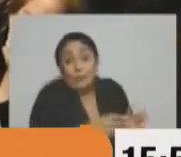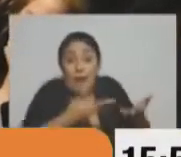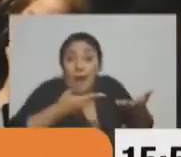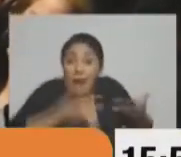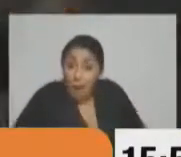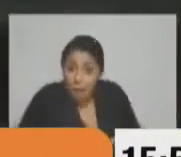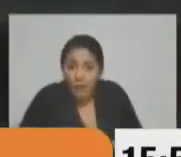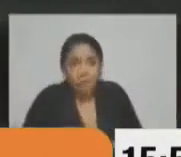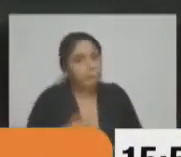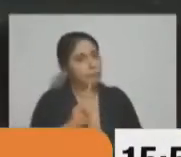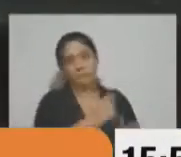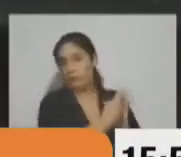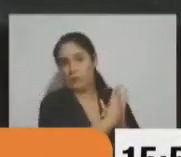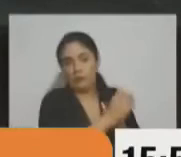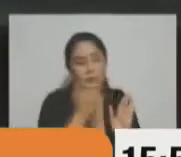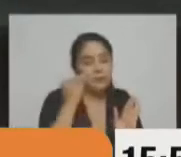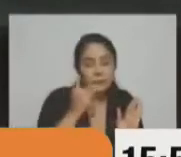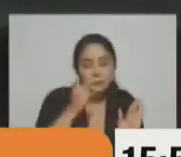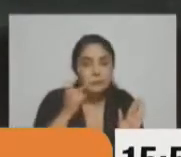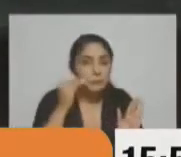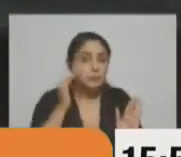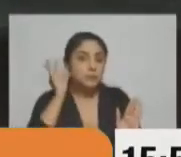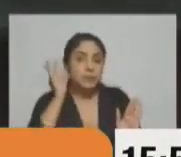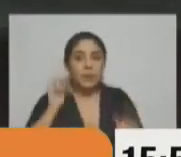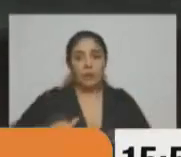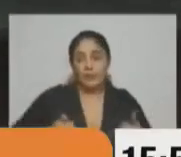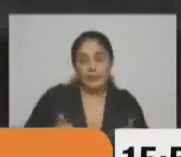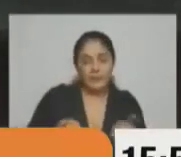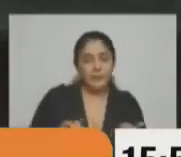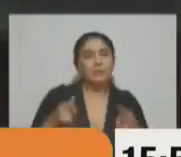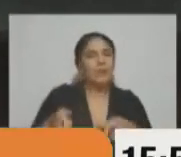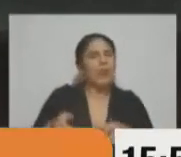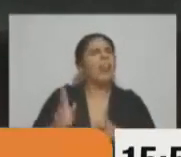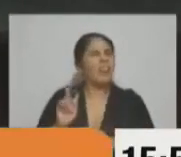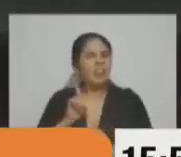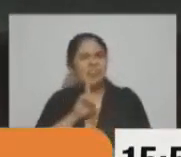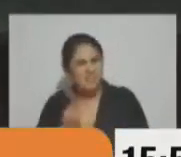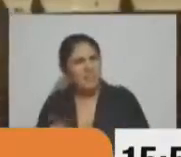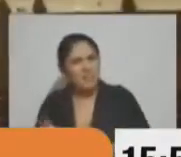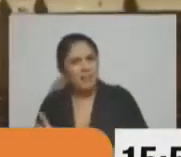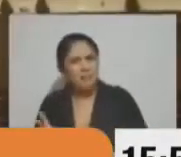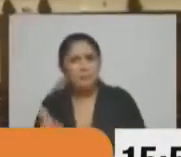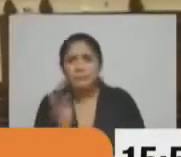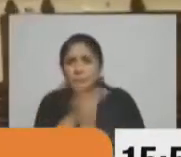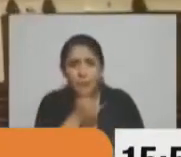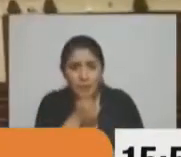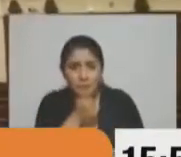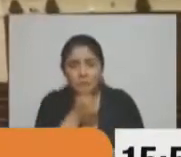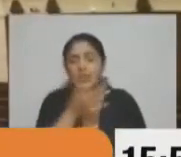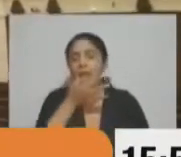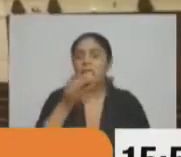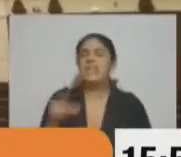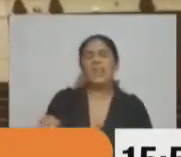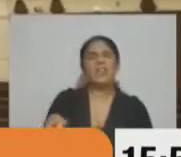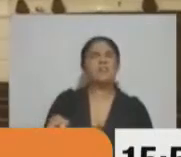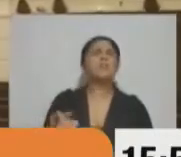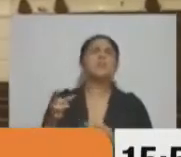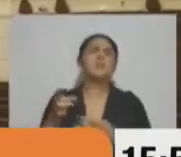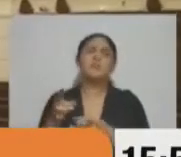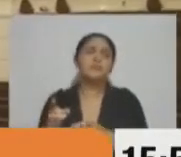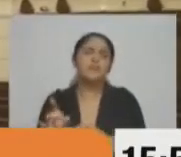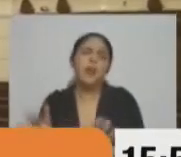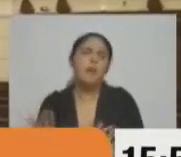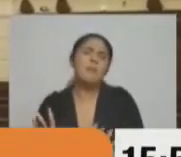empezar a hablar de estos temas. El otro día fui a la biblioteca municipal y busqué un libro de se llamaba